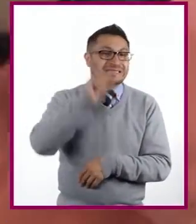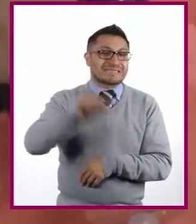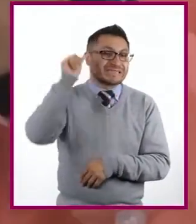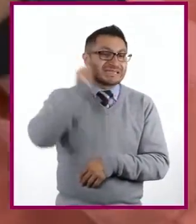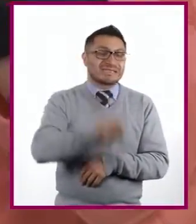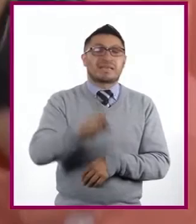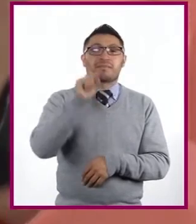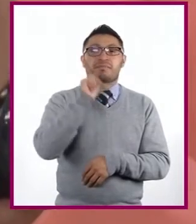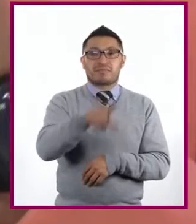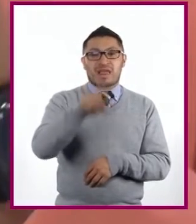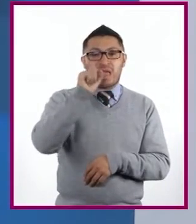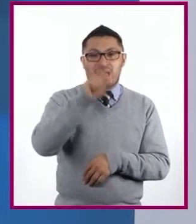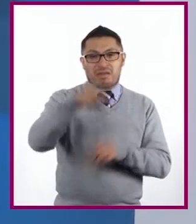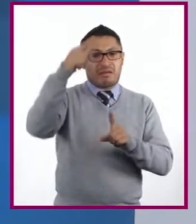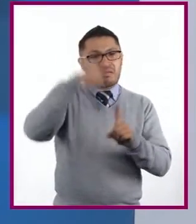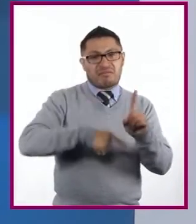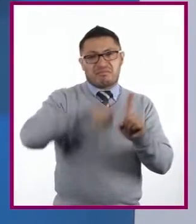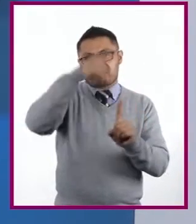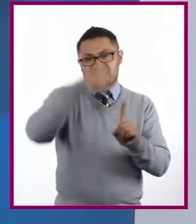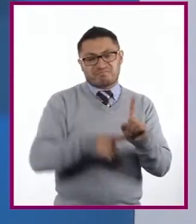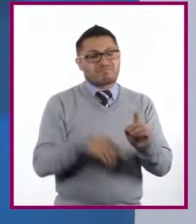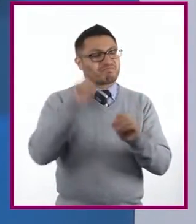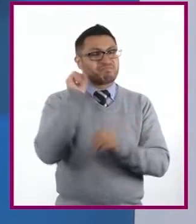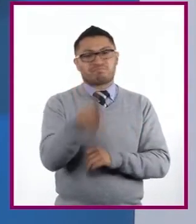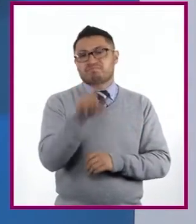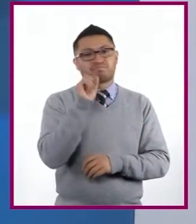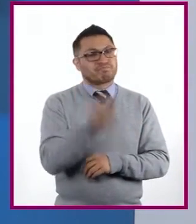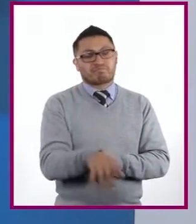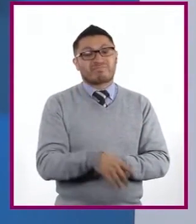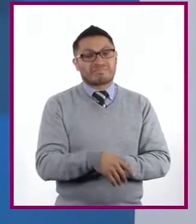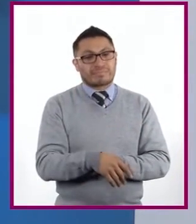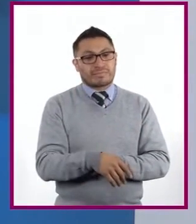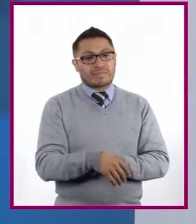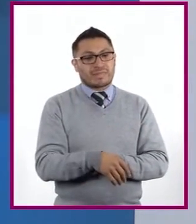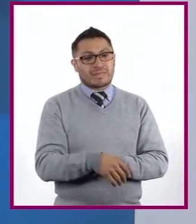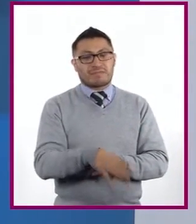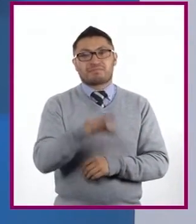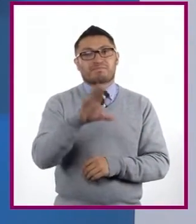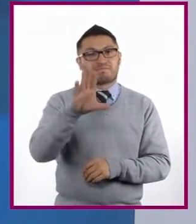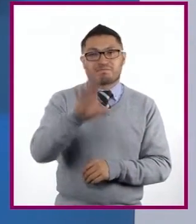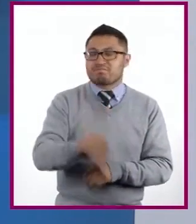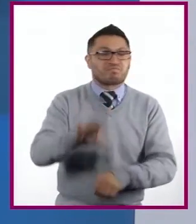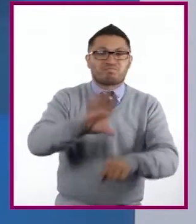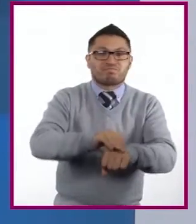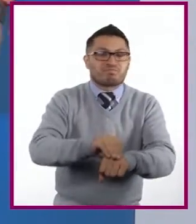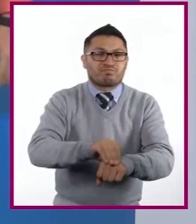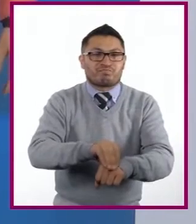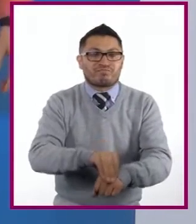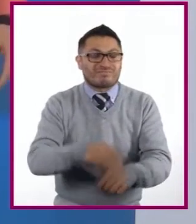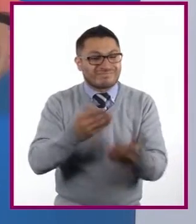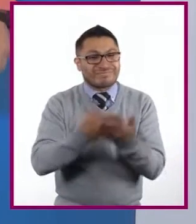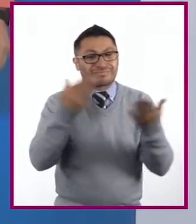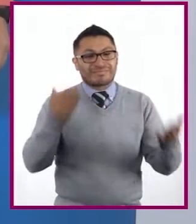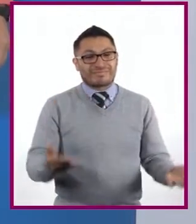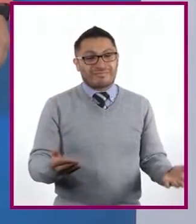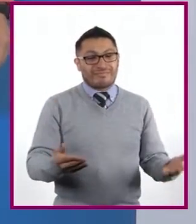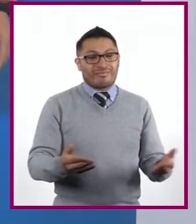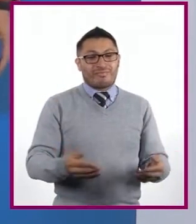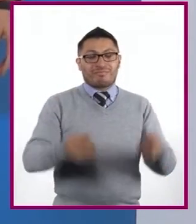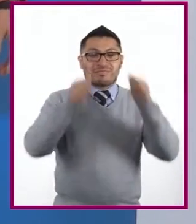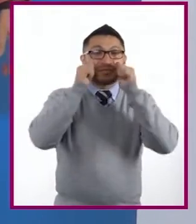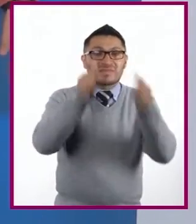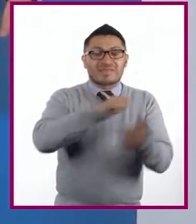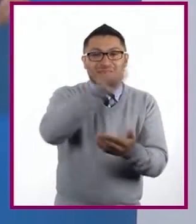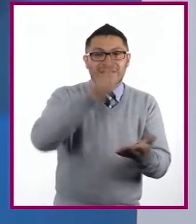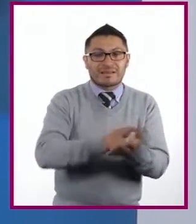a la misma temperatura. Pues no lo vamos a permitir. Ahora sí, vamos a escuchar la